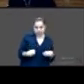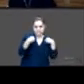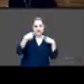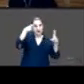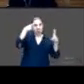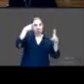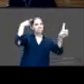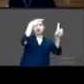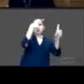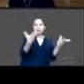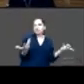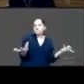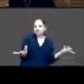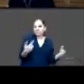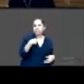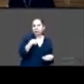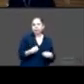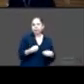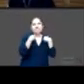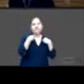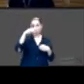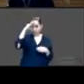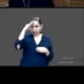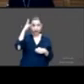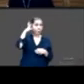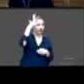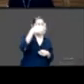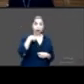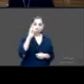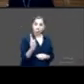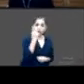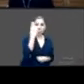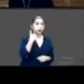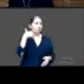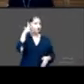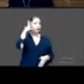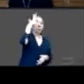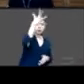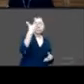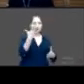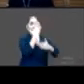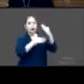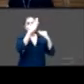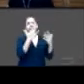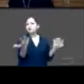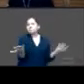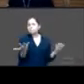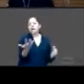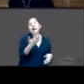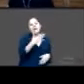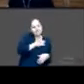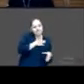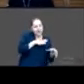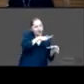Yo no miro que pueda tener esas posibilidades y entonces lo cambio a partir de las oportunidades de desarrollo que tenemos. Es por eso que para nosotras el contexto